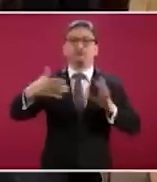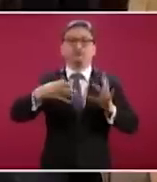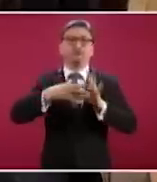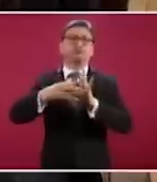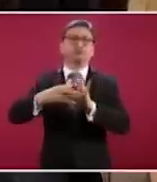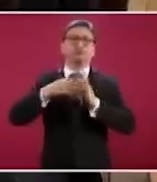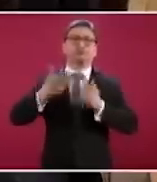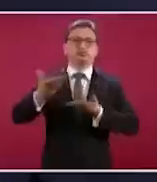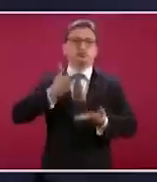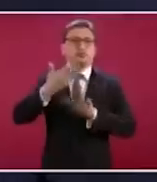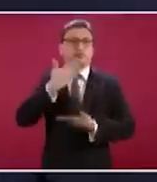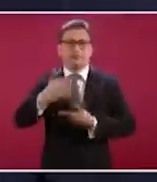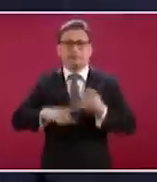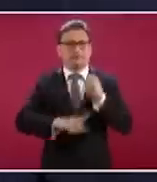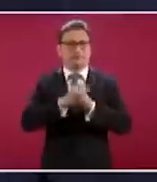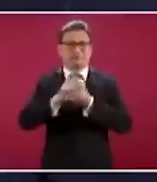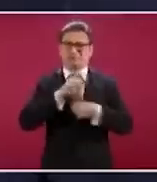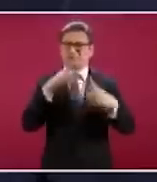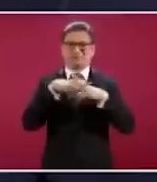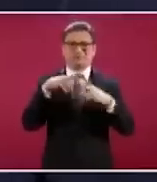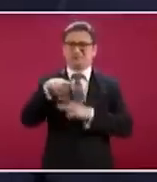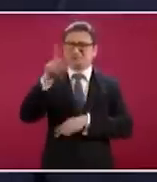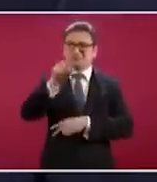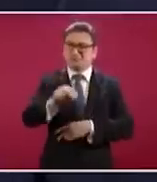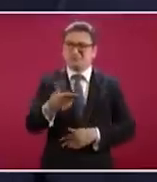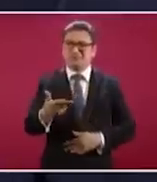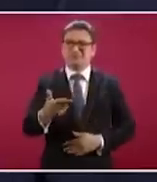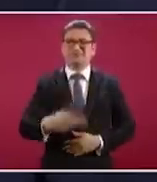de no pelearnos.